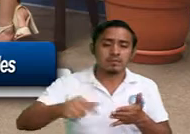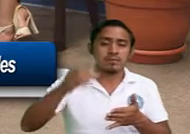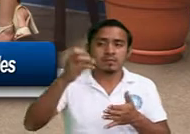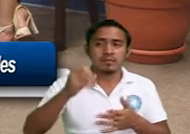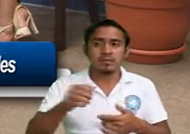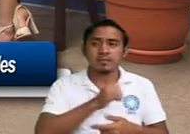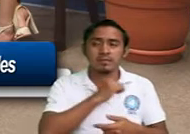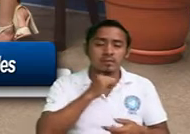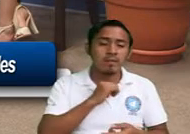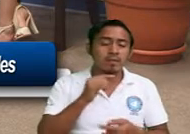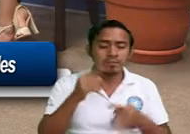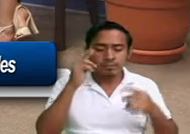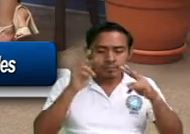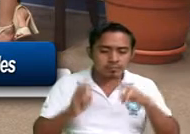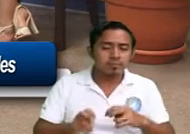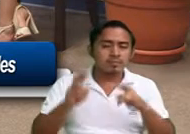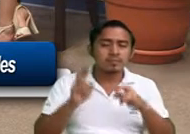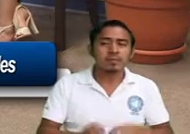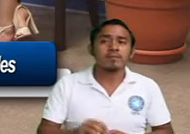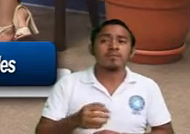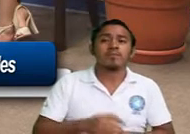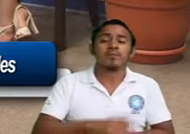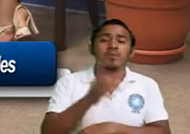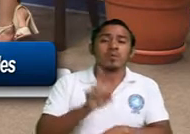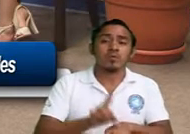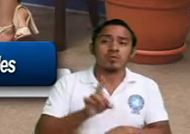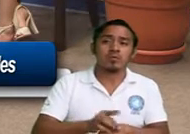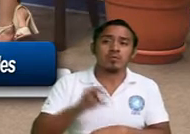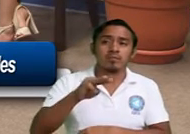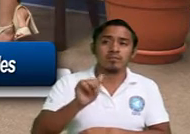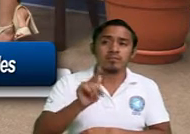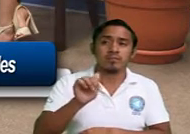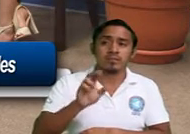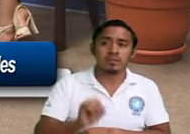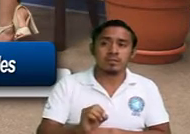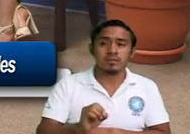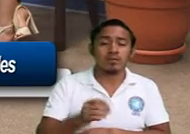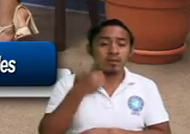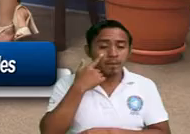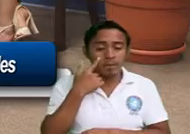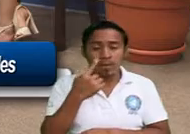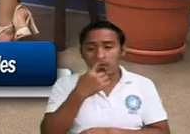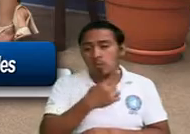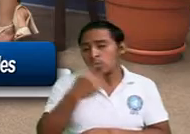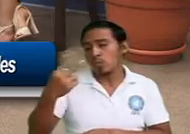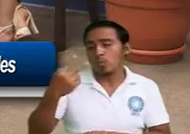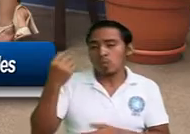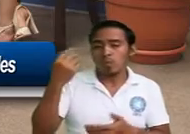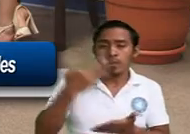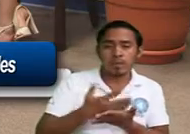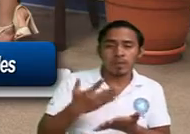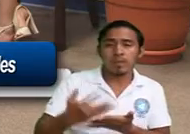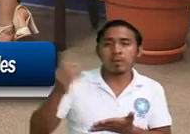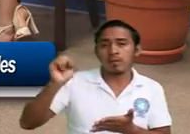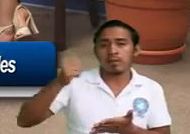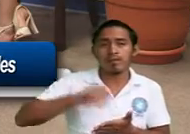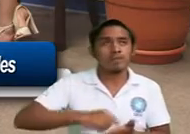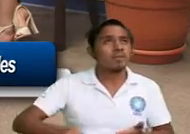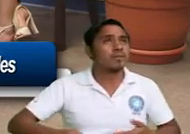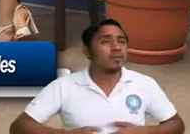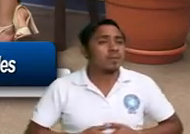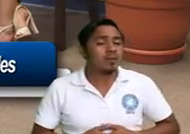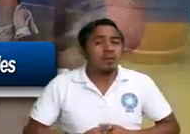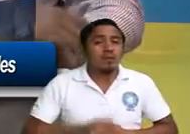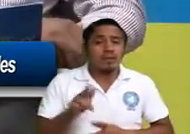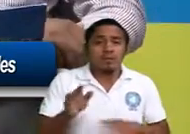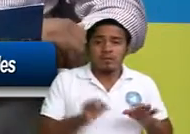hacerle exámenes más seriados, y el médico materno fetal la mira una o dos veces por la semana. Ya. Ahí es es